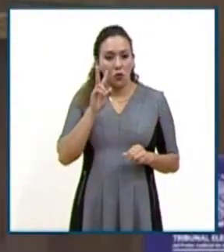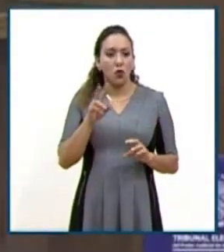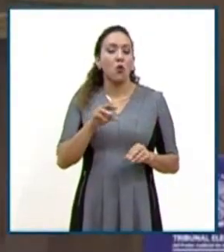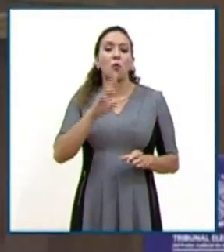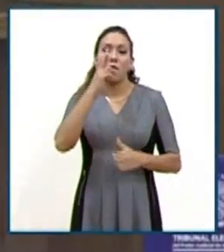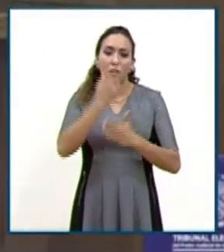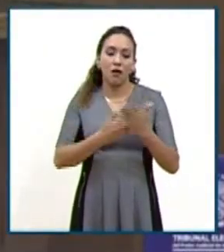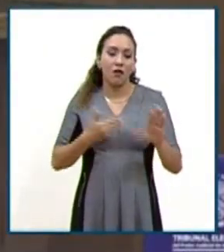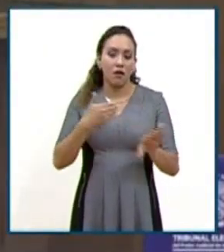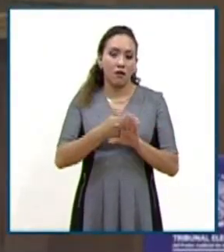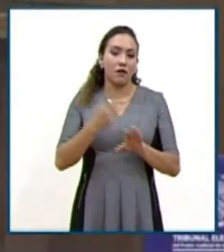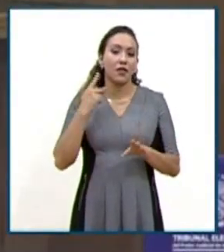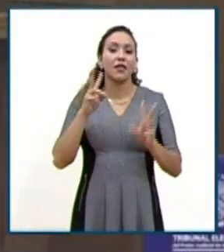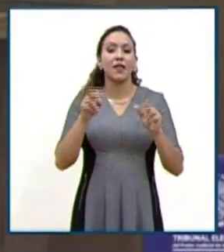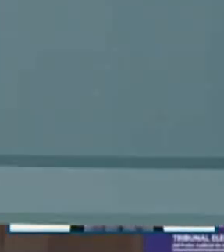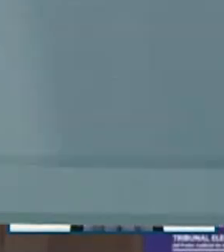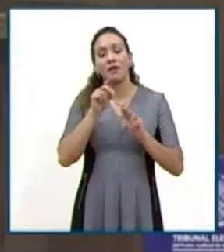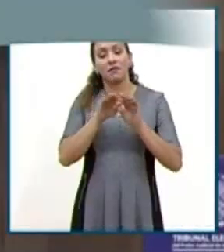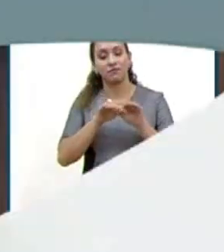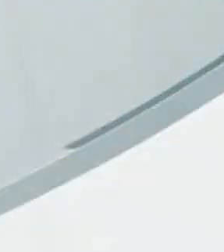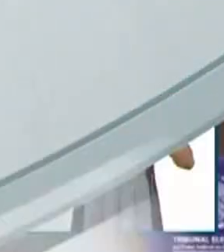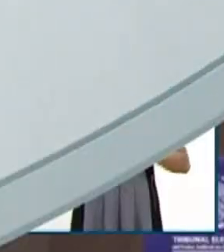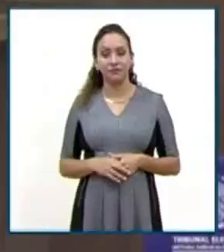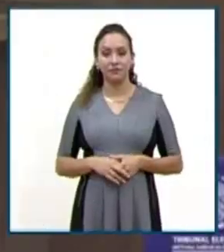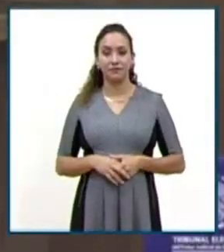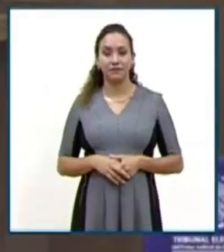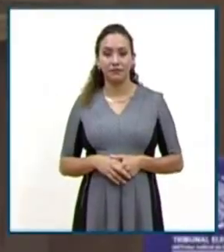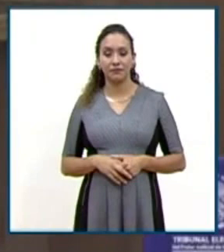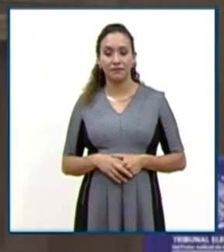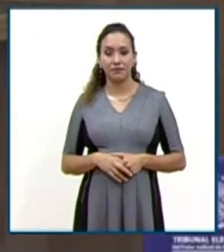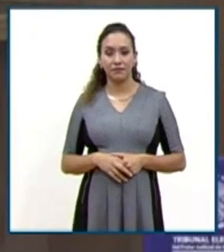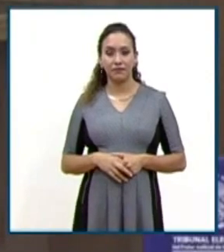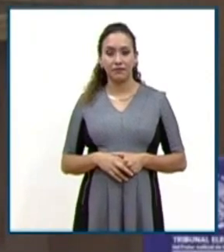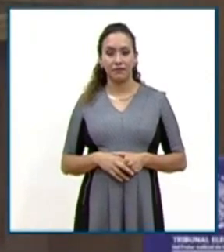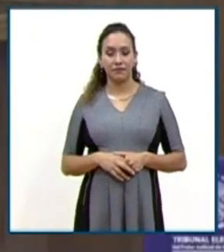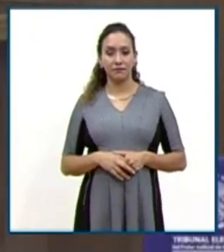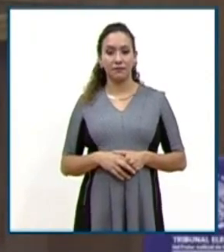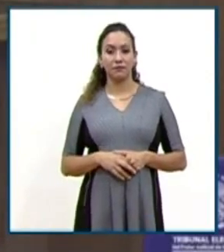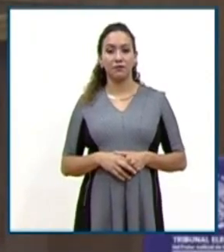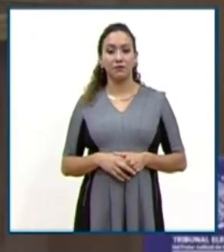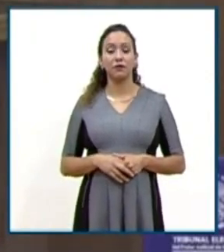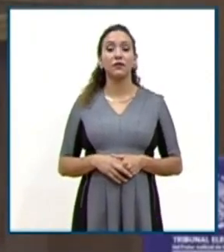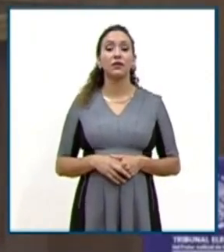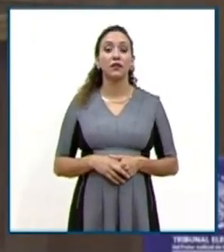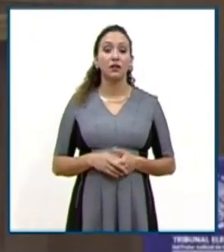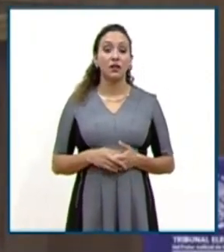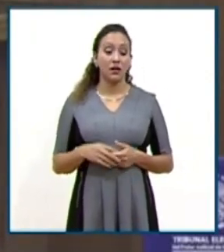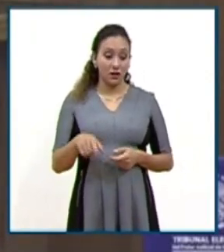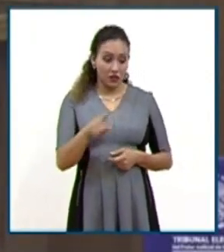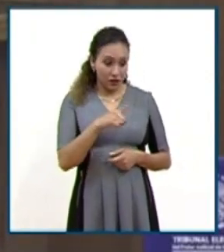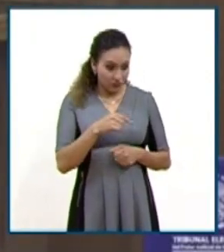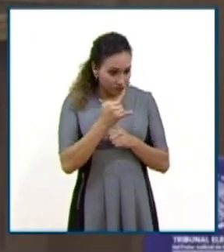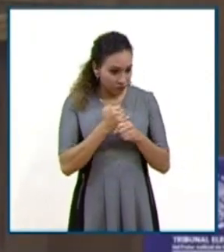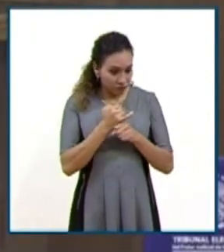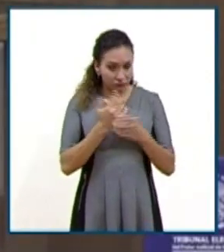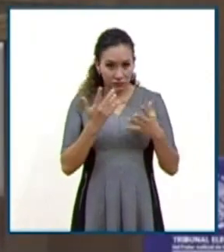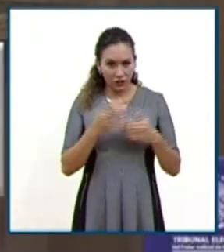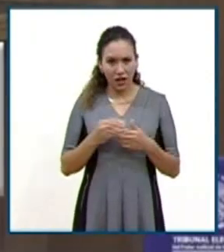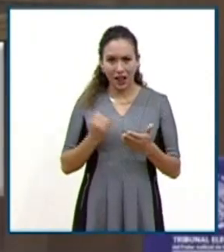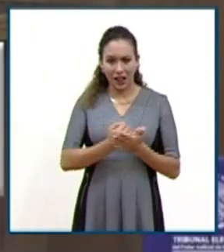parcialmente la resolución del Tribunal de Justicia Electoral de Baja California, que declaró inexistentes diversas violaciones al marco electoral